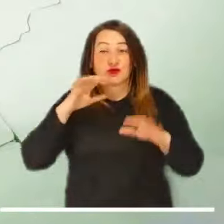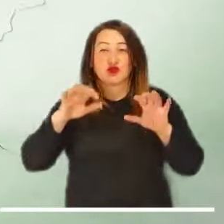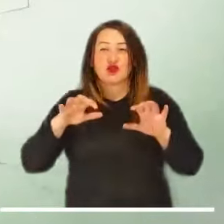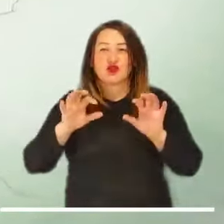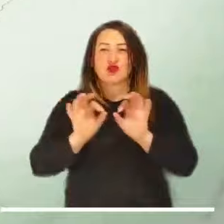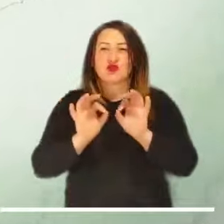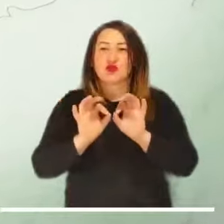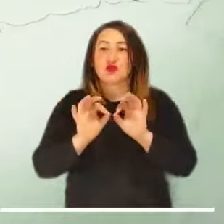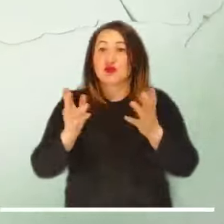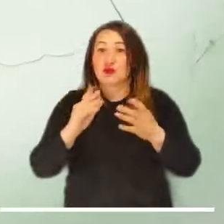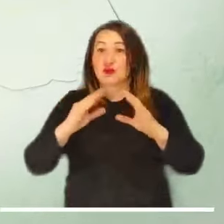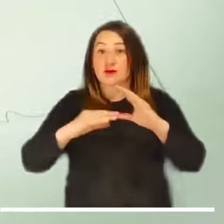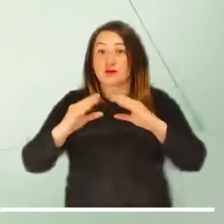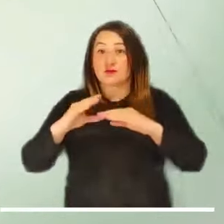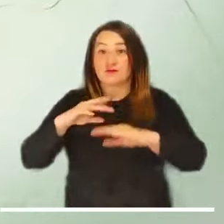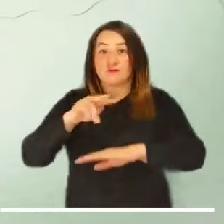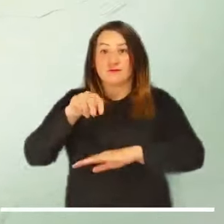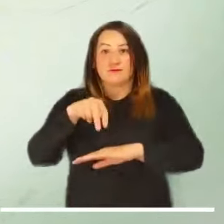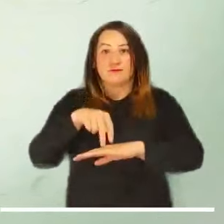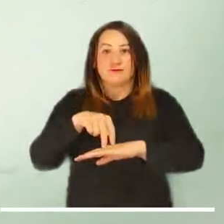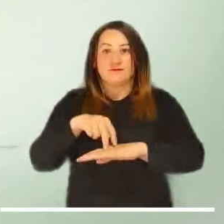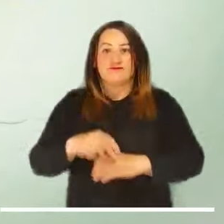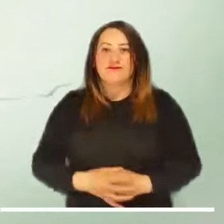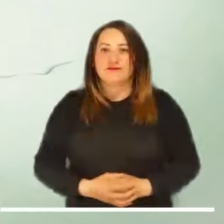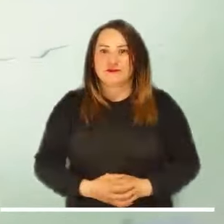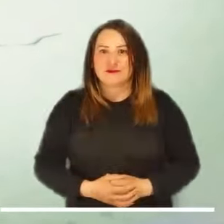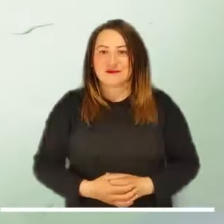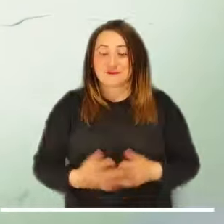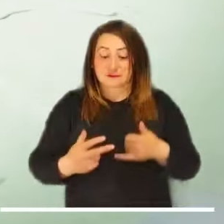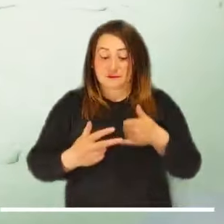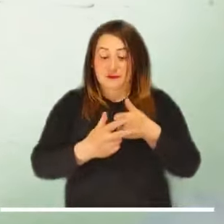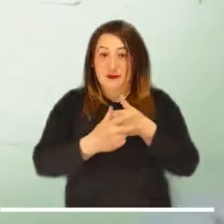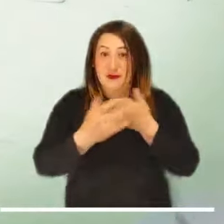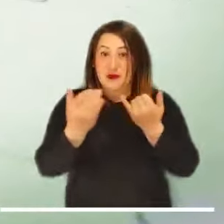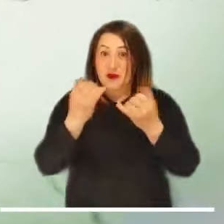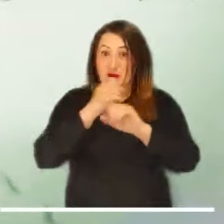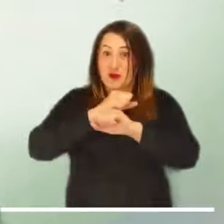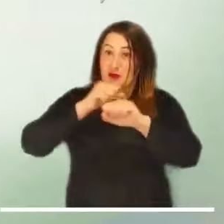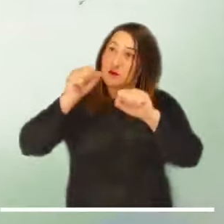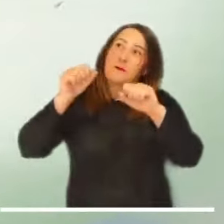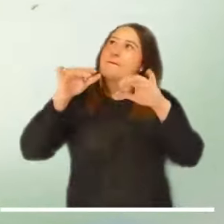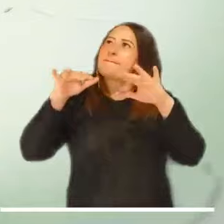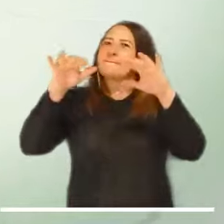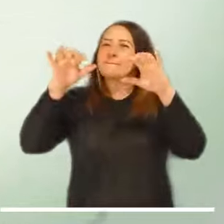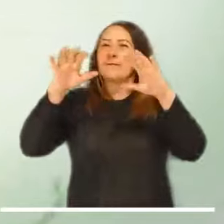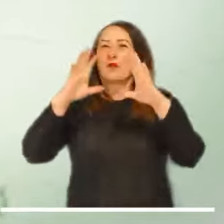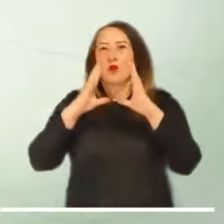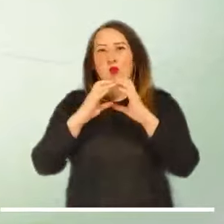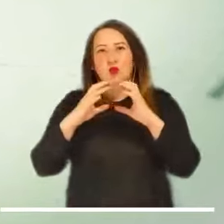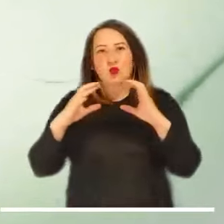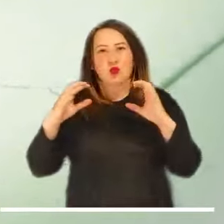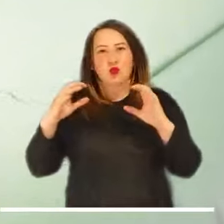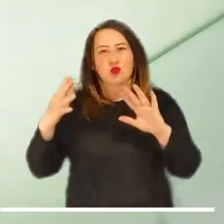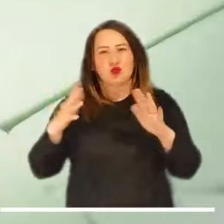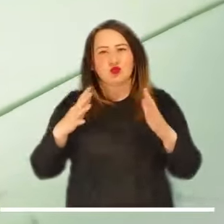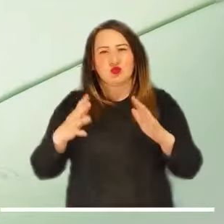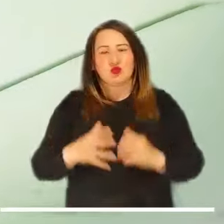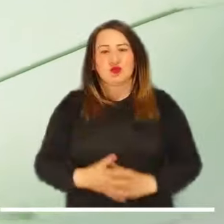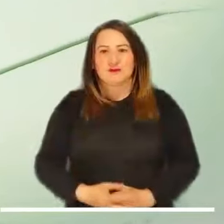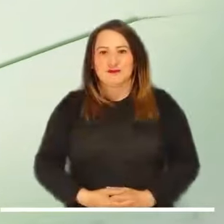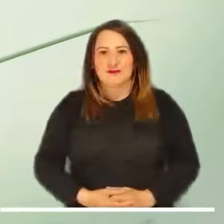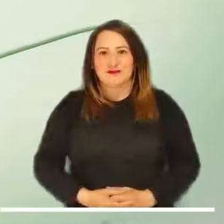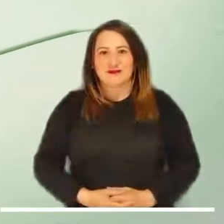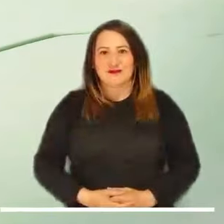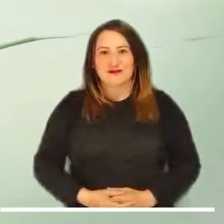Cauca y Nariño. Seguimos con los Andes, que disfrutarán de una mañana seca y con nubosidad entre ligera y